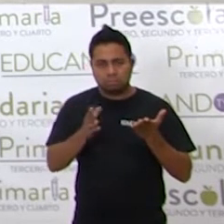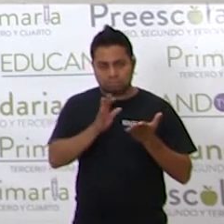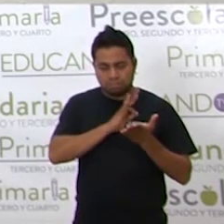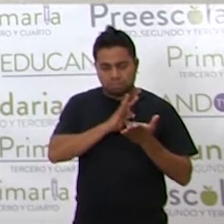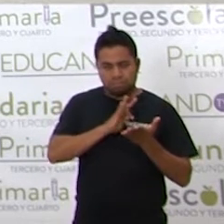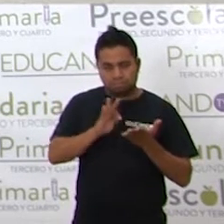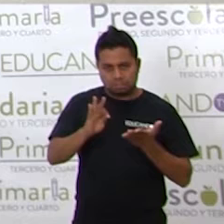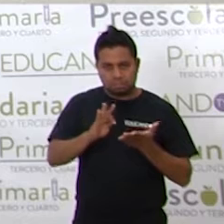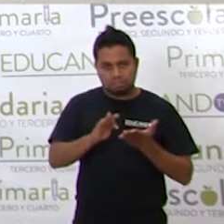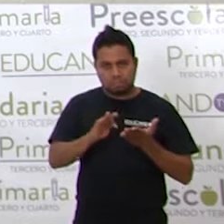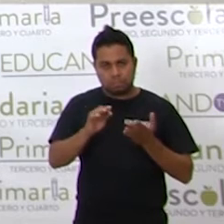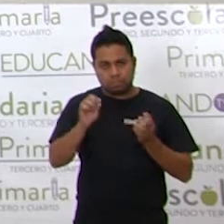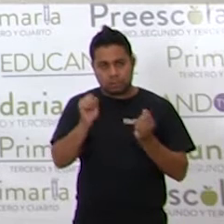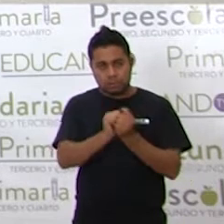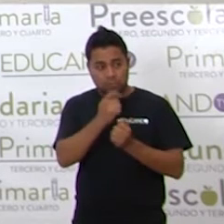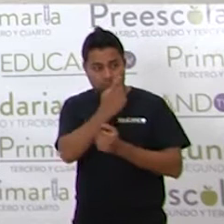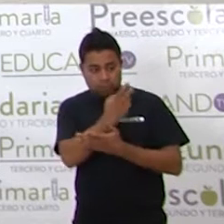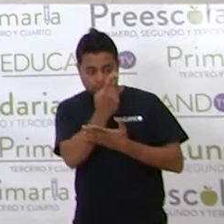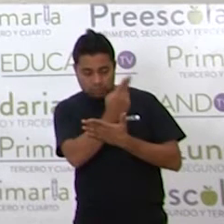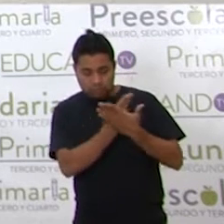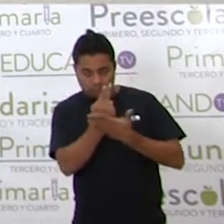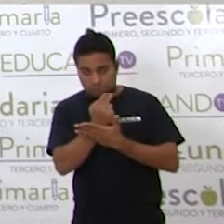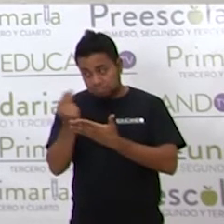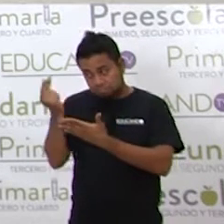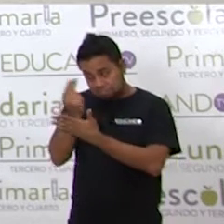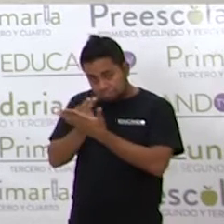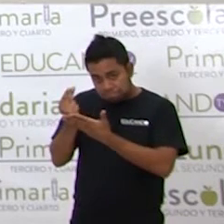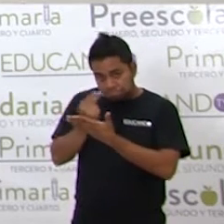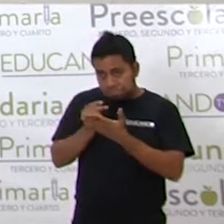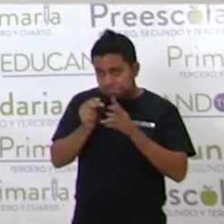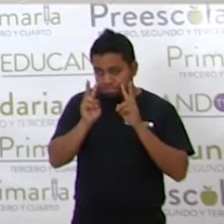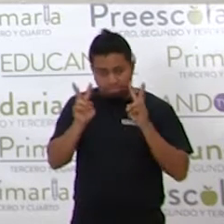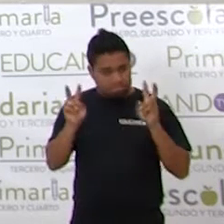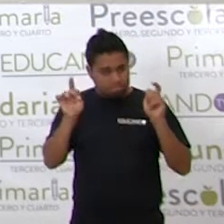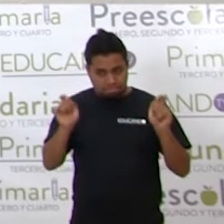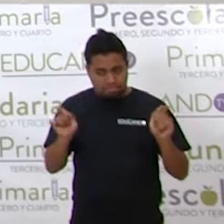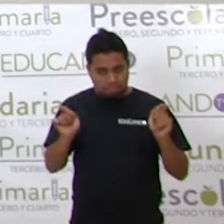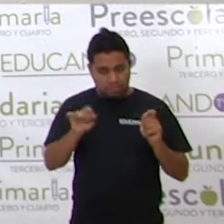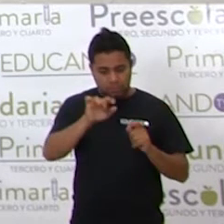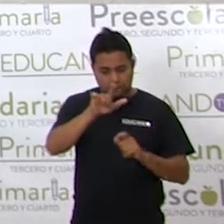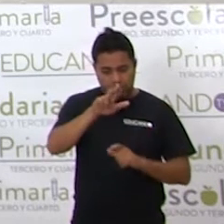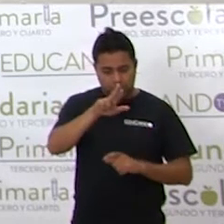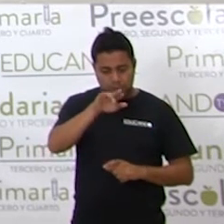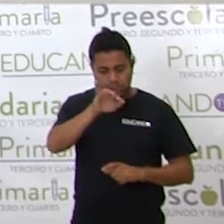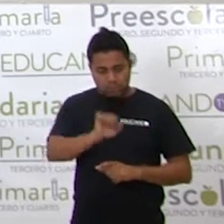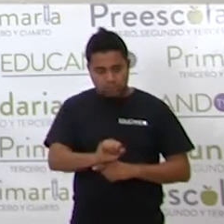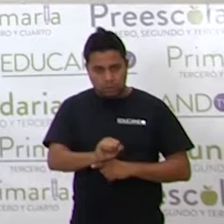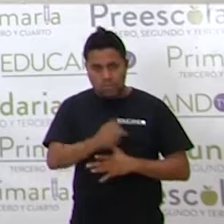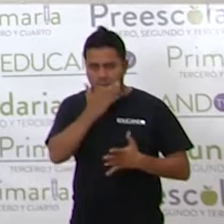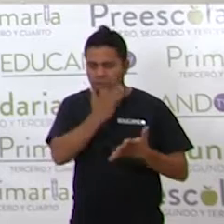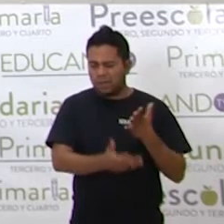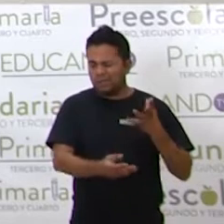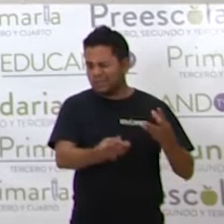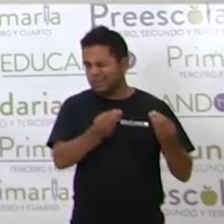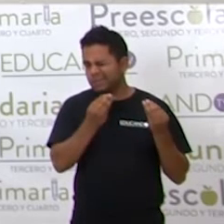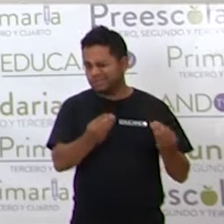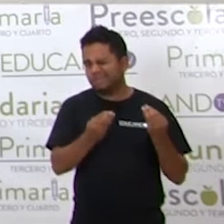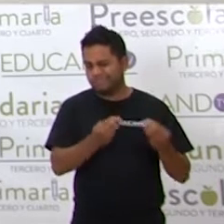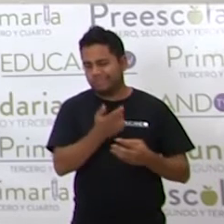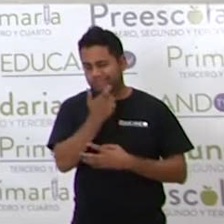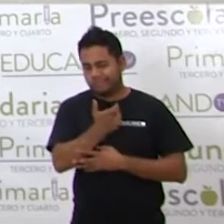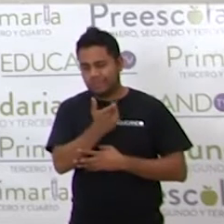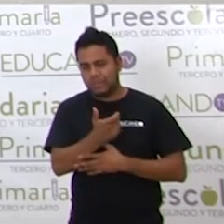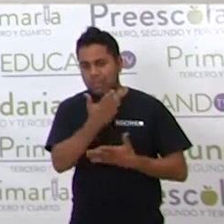esta representación que hicimos, nos damos cuenta que a Luis le falta mucho dinero.